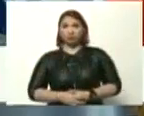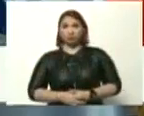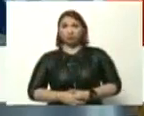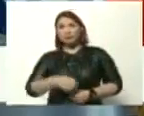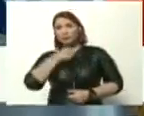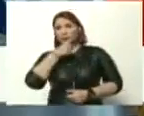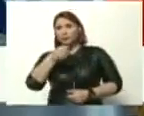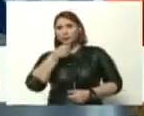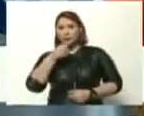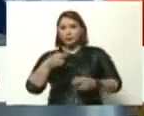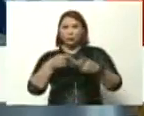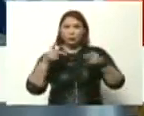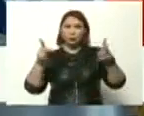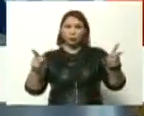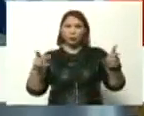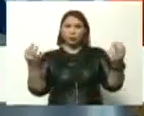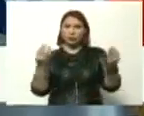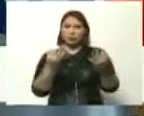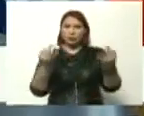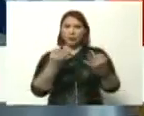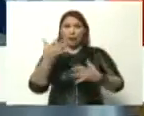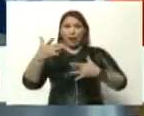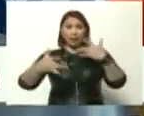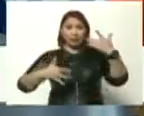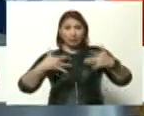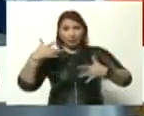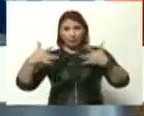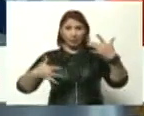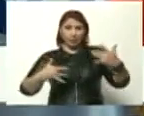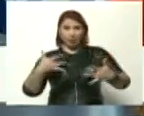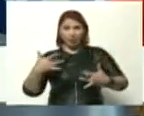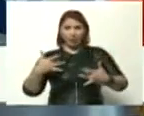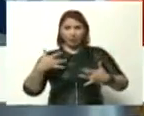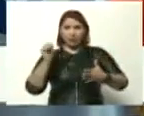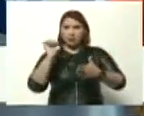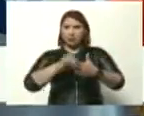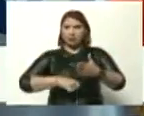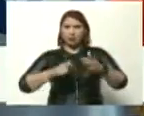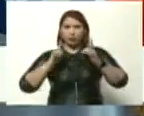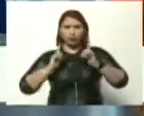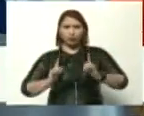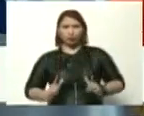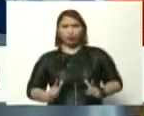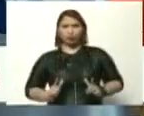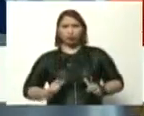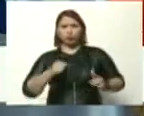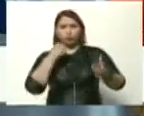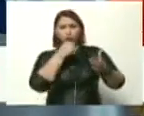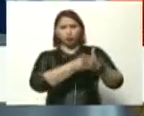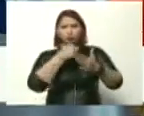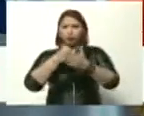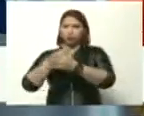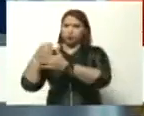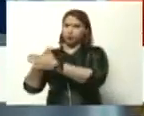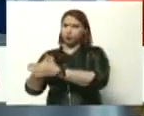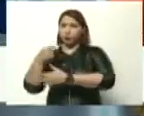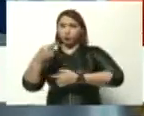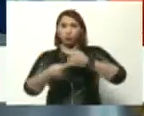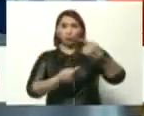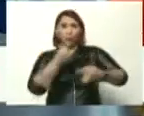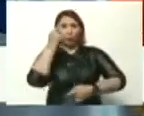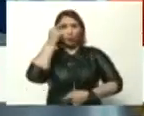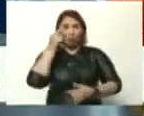alocuciones públicas, siempre de las actividades sin descanso en el combate diario